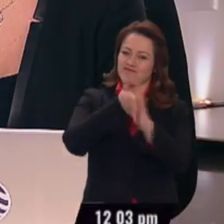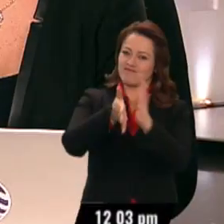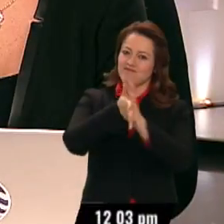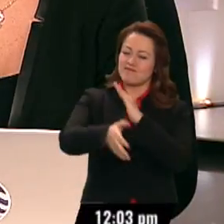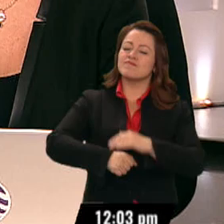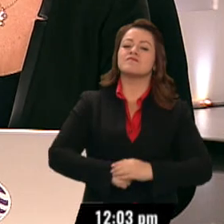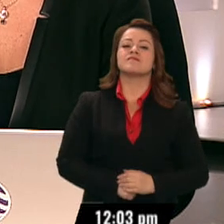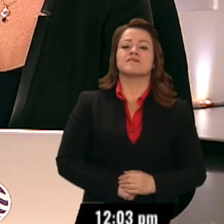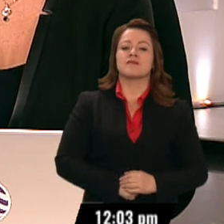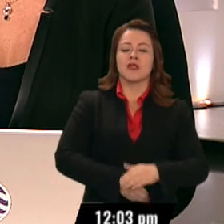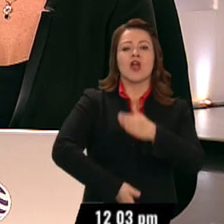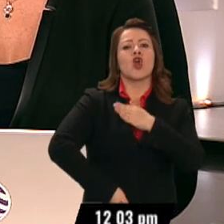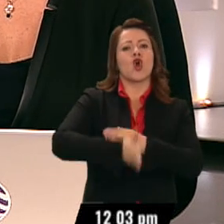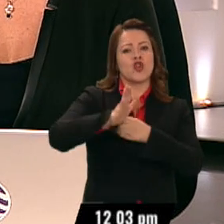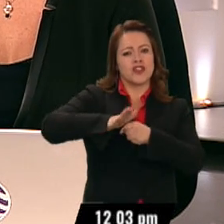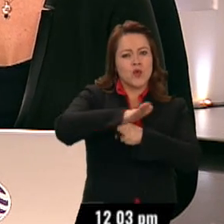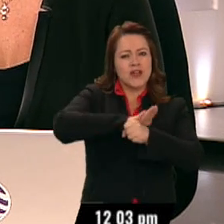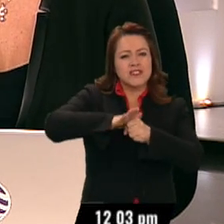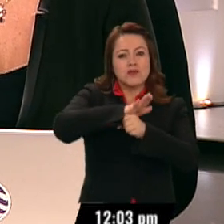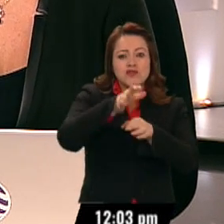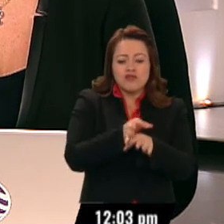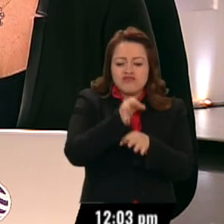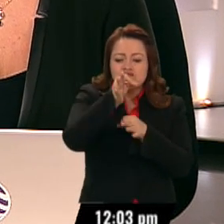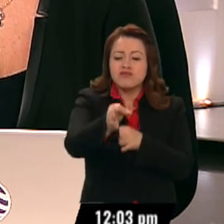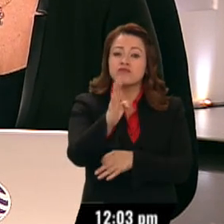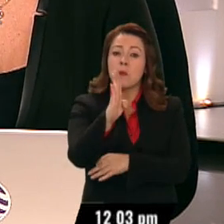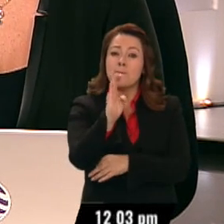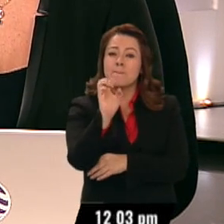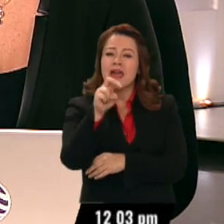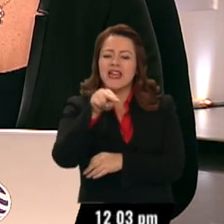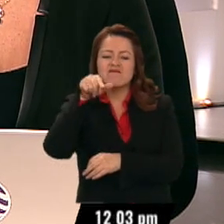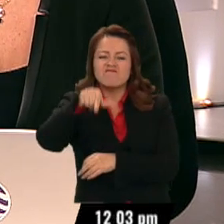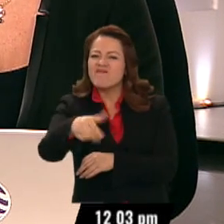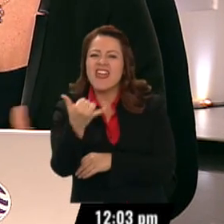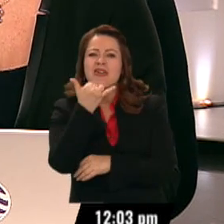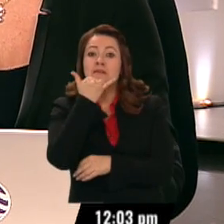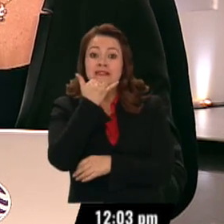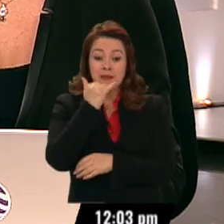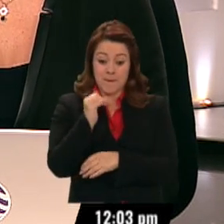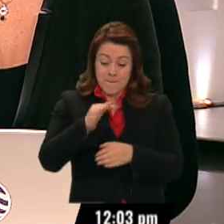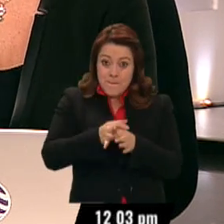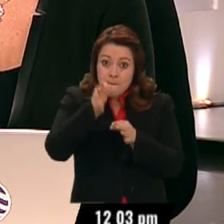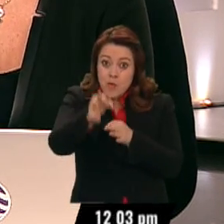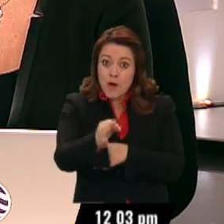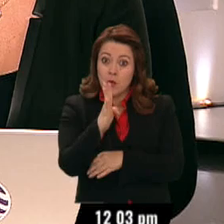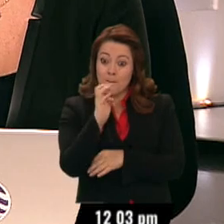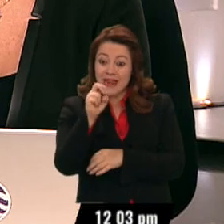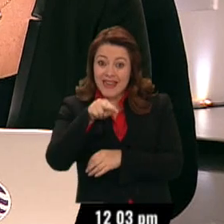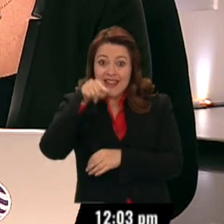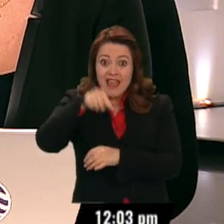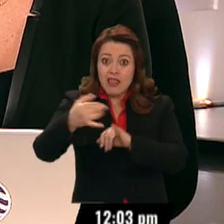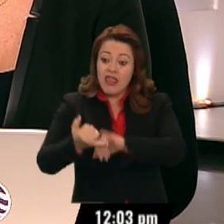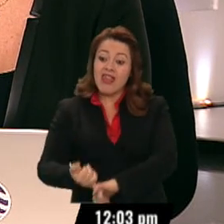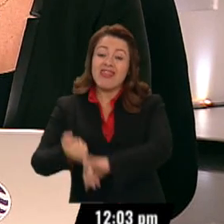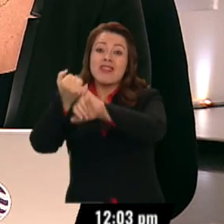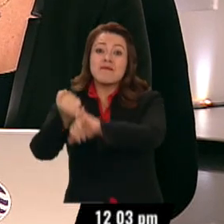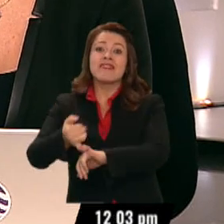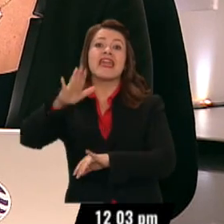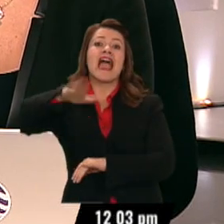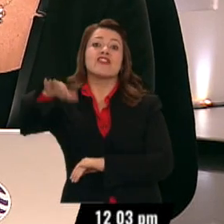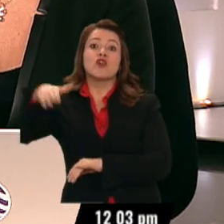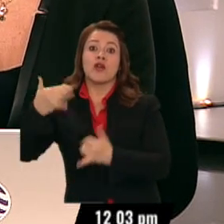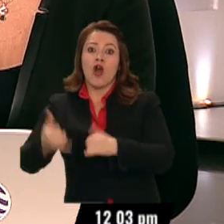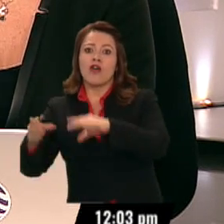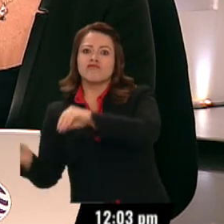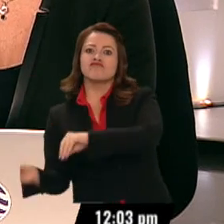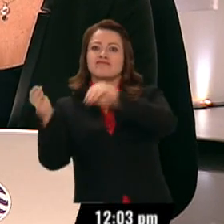continúa la polémica por Belén de Bajirá. El gobernador de Antioquia lanzó fuertes críticas por la determinación del gobierno nacional de que ese